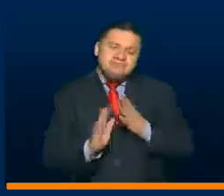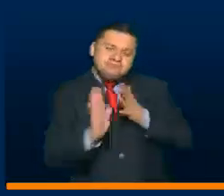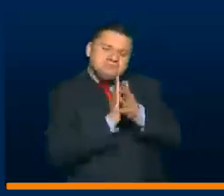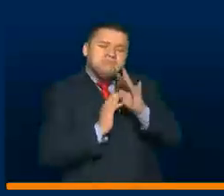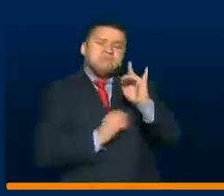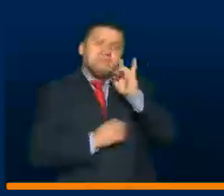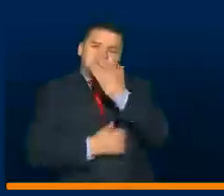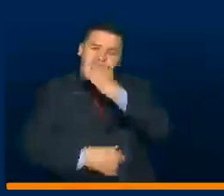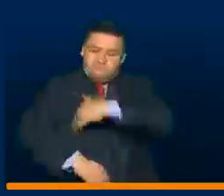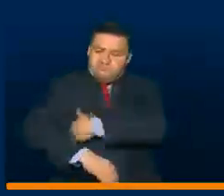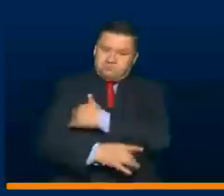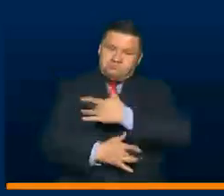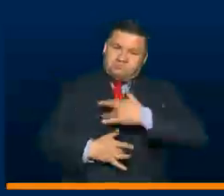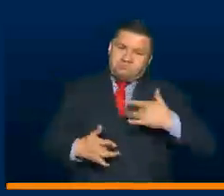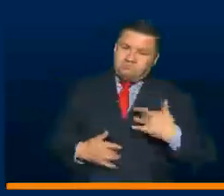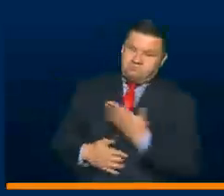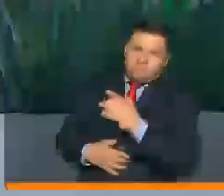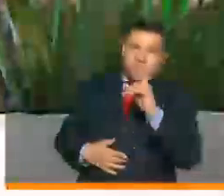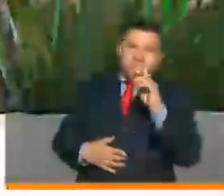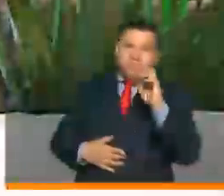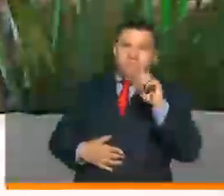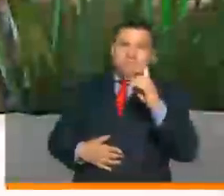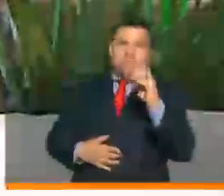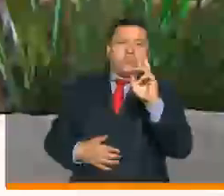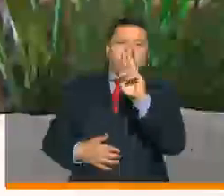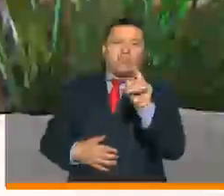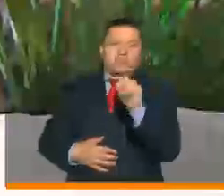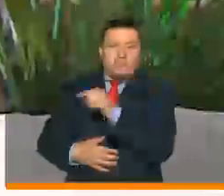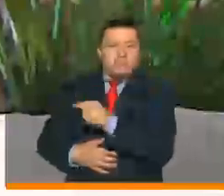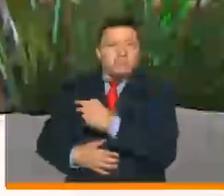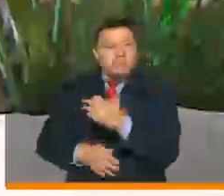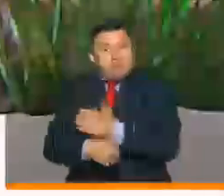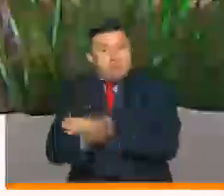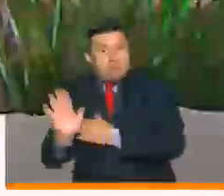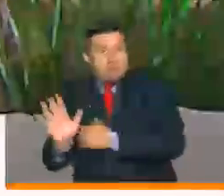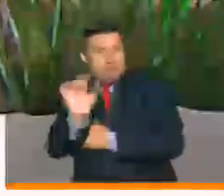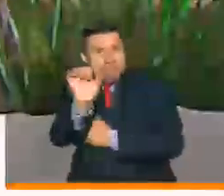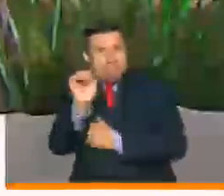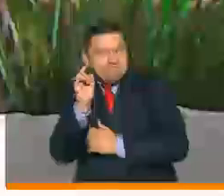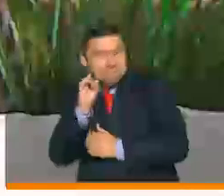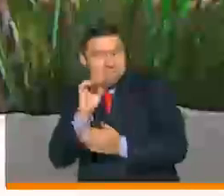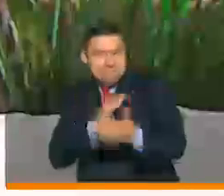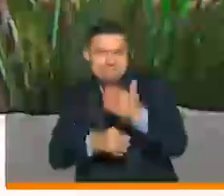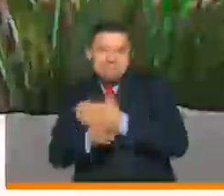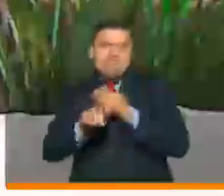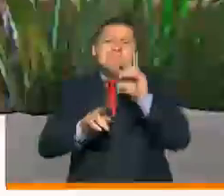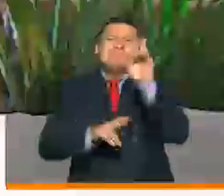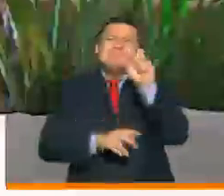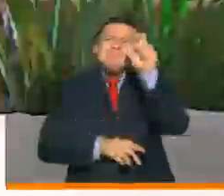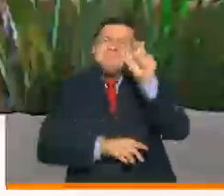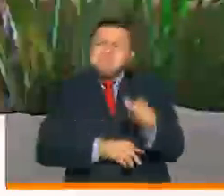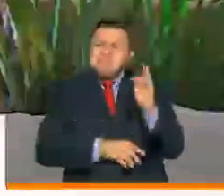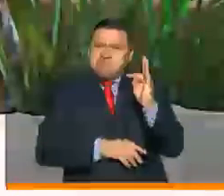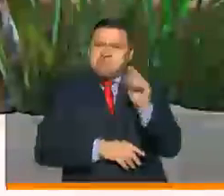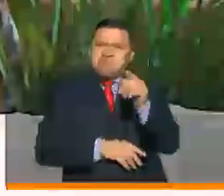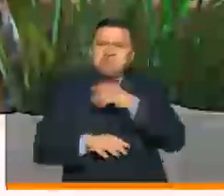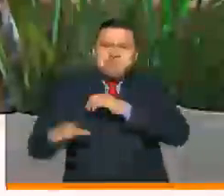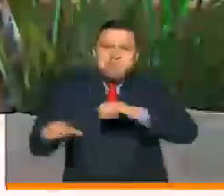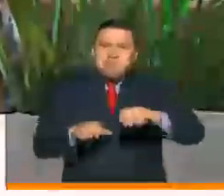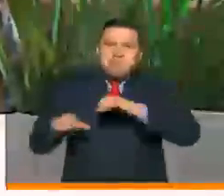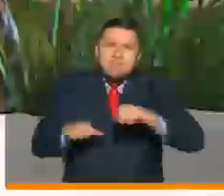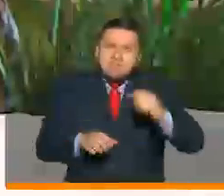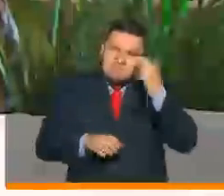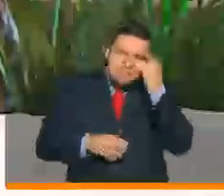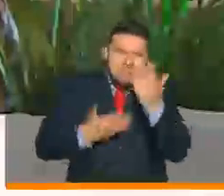Vamos a escuchar al ministro de Salud, Fernando Ruiz, pero antes de escucharlo, quiero que vean ustedes el testimonio de las acciones que se